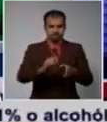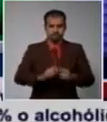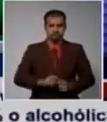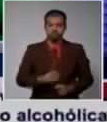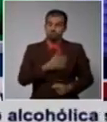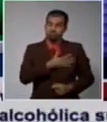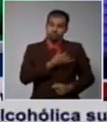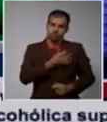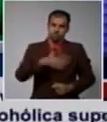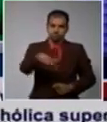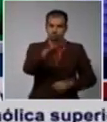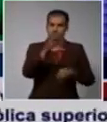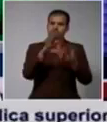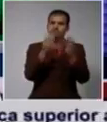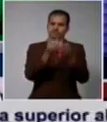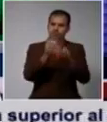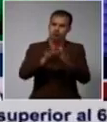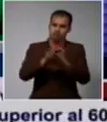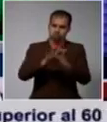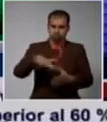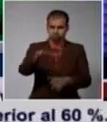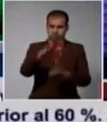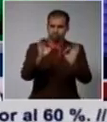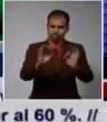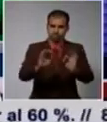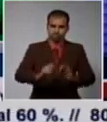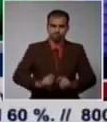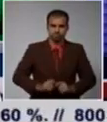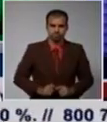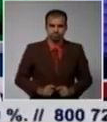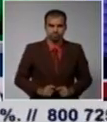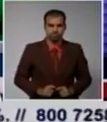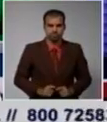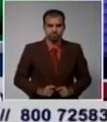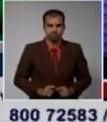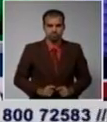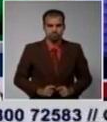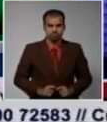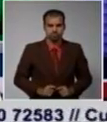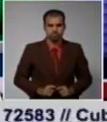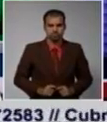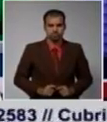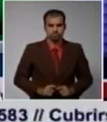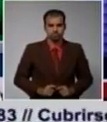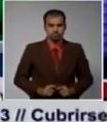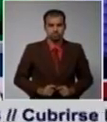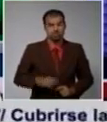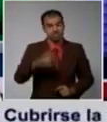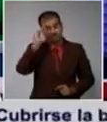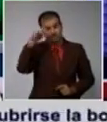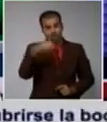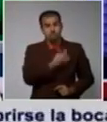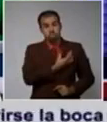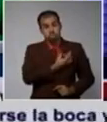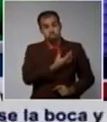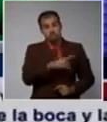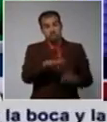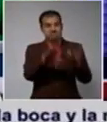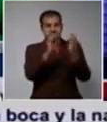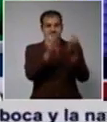sus familiares y amistades. Sabemos lo que representa para una familia el fallecimiento de